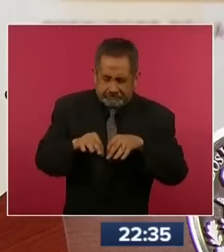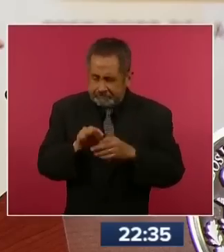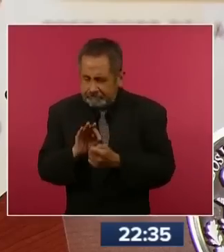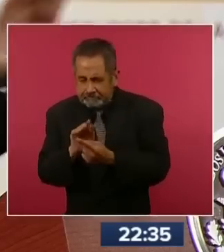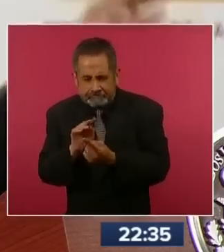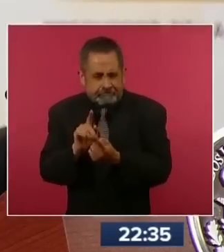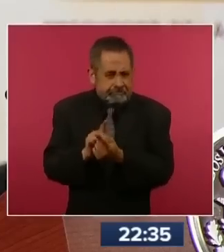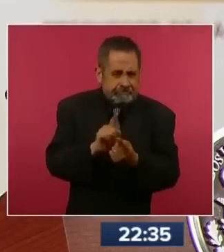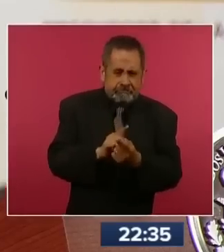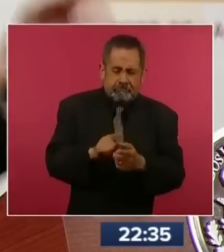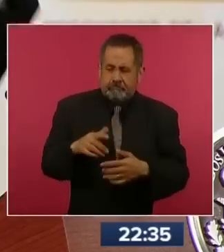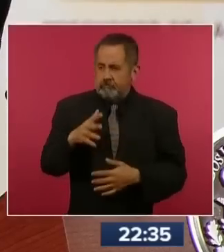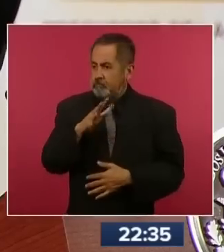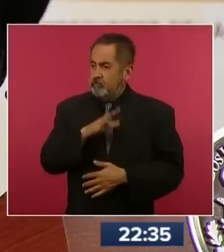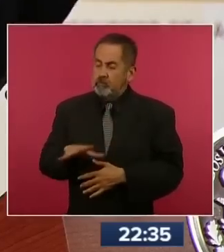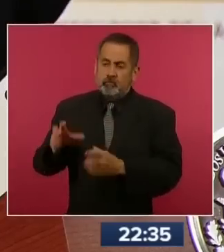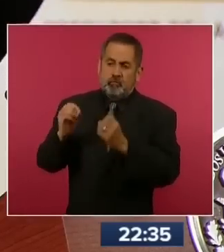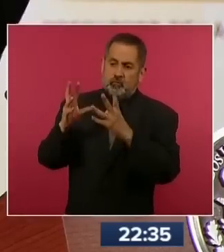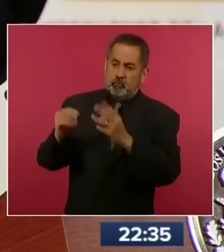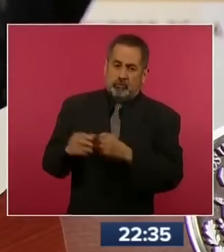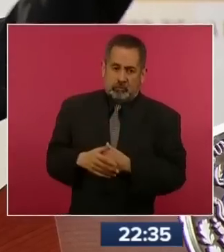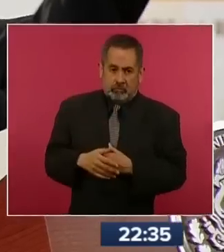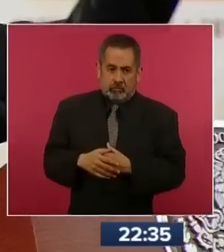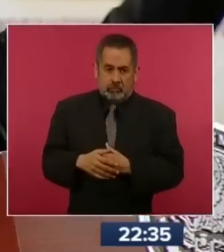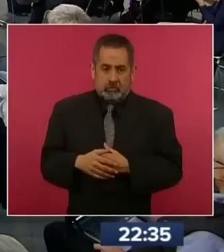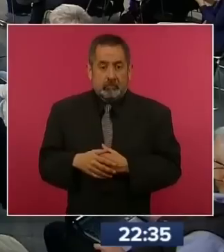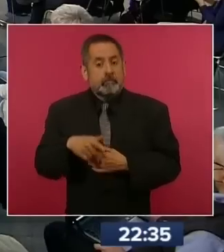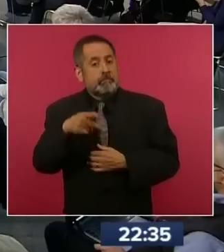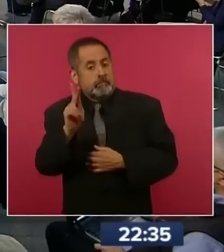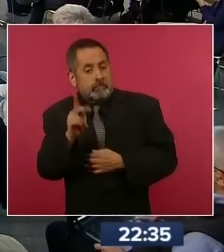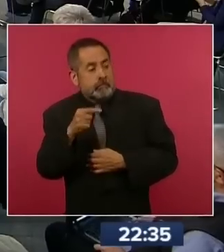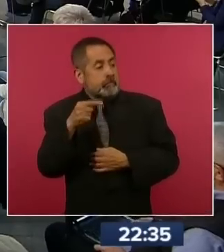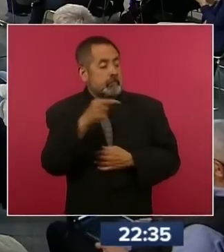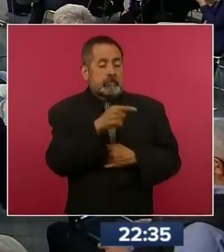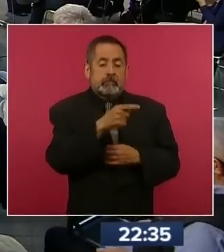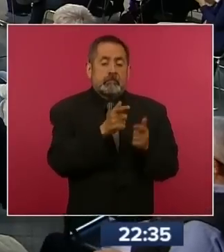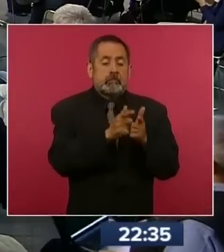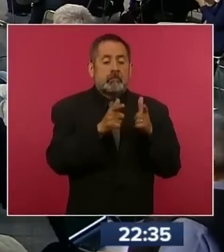¿Sí es algo extraordinario? Ah, pero hay una élite